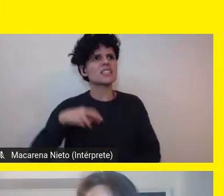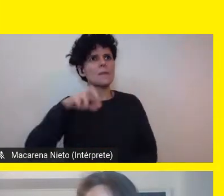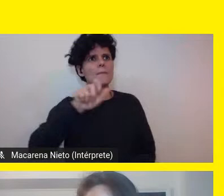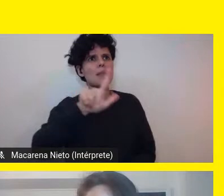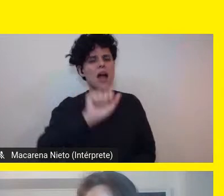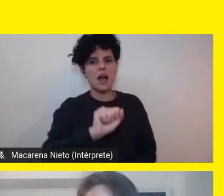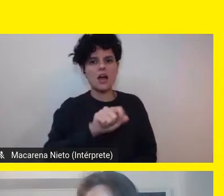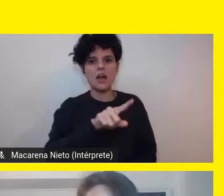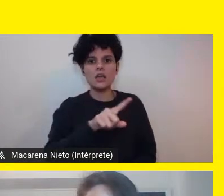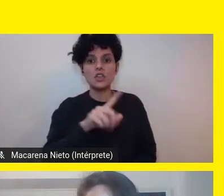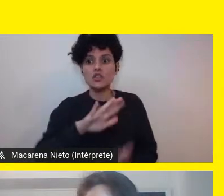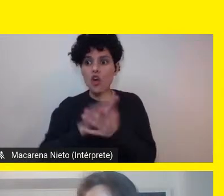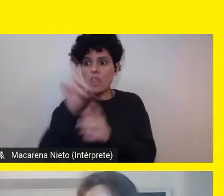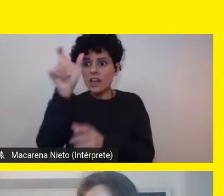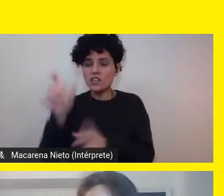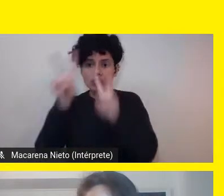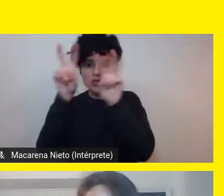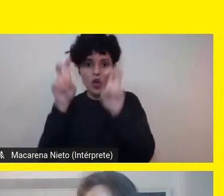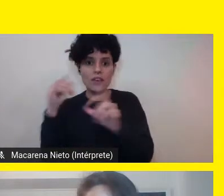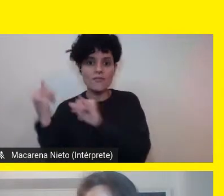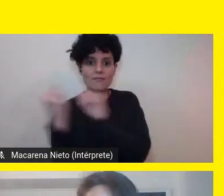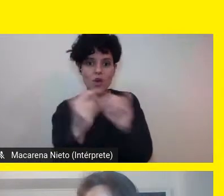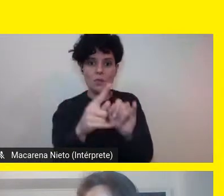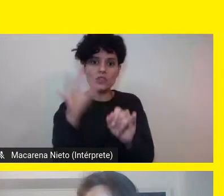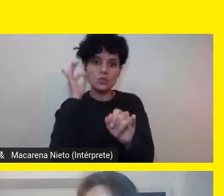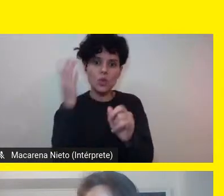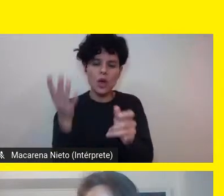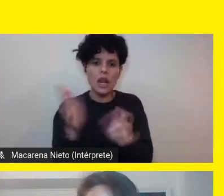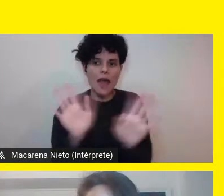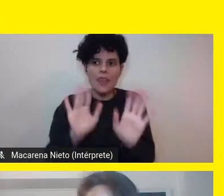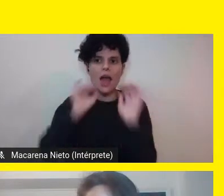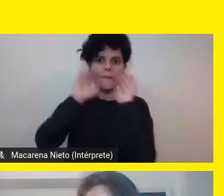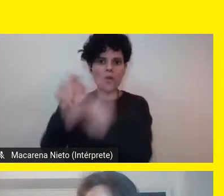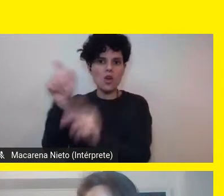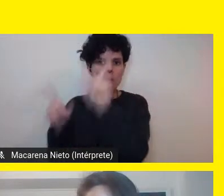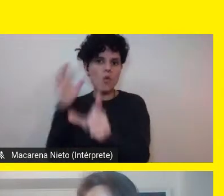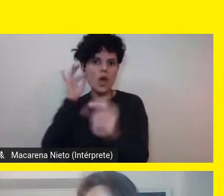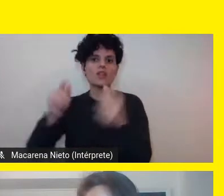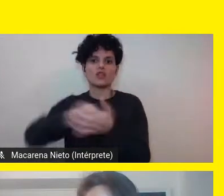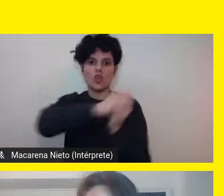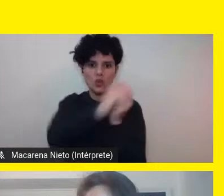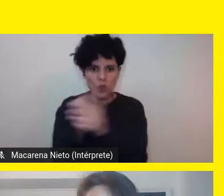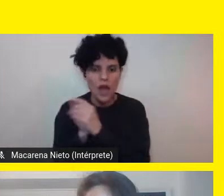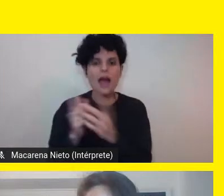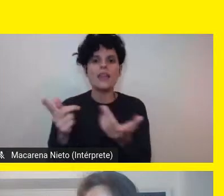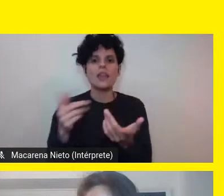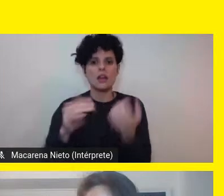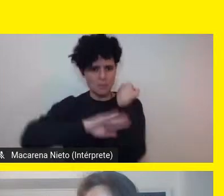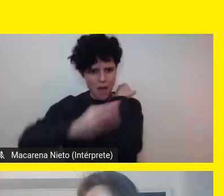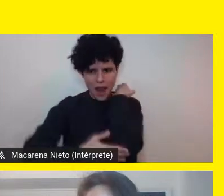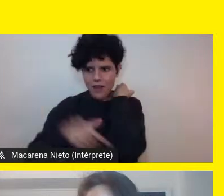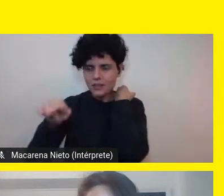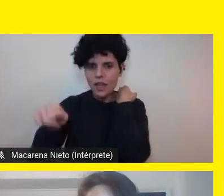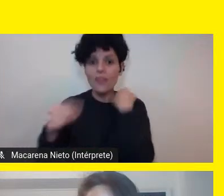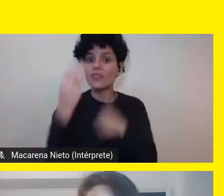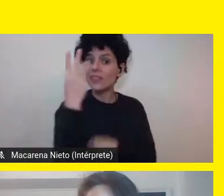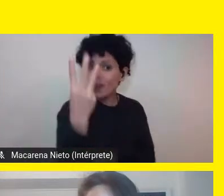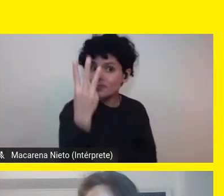omitió toda la información, no brindó ningún tipo de apoyo a estas mujeres que fueron torturadas en su condición de embarazada, que eran